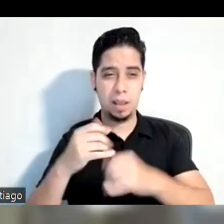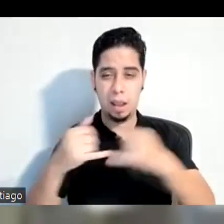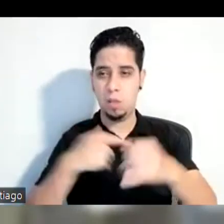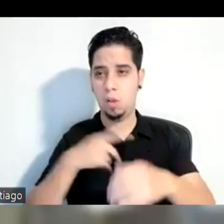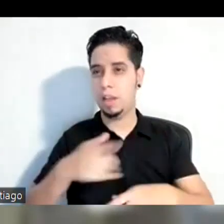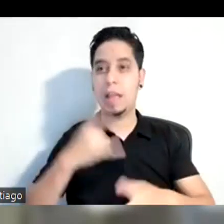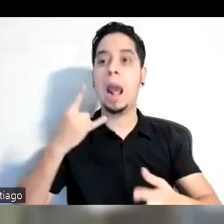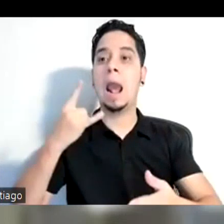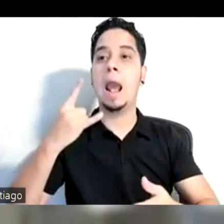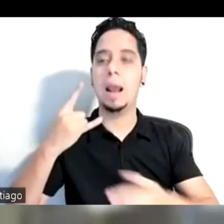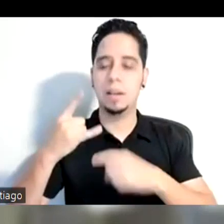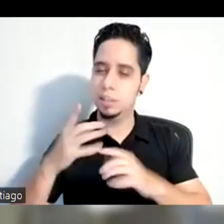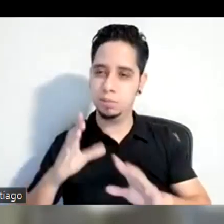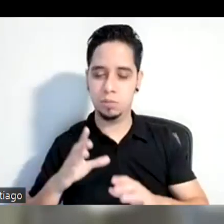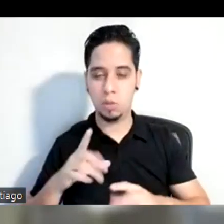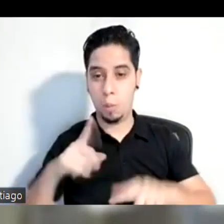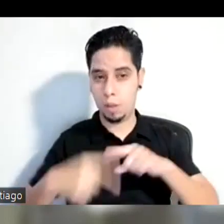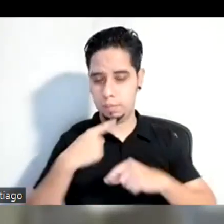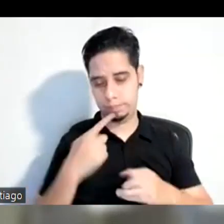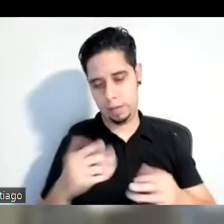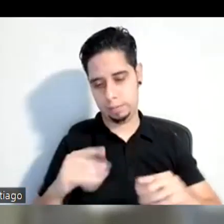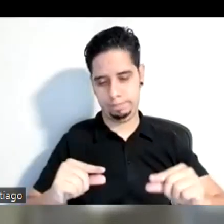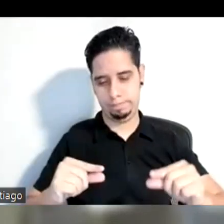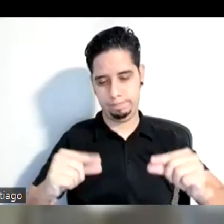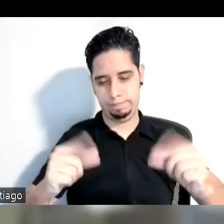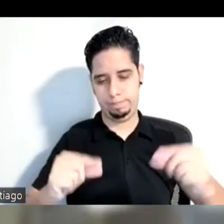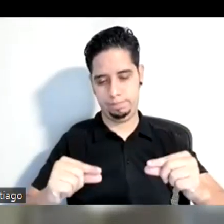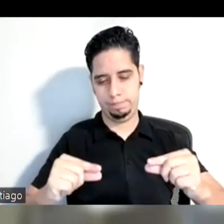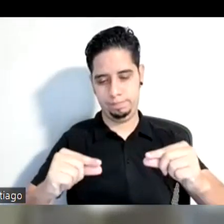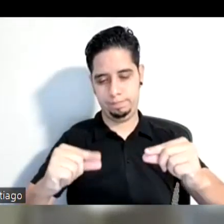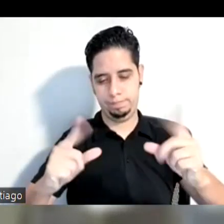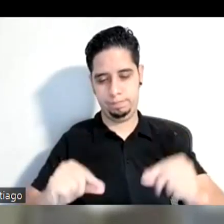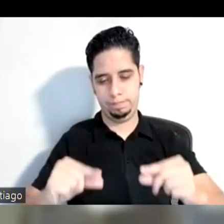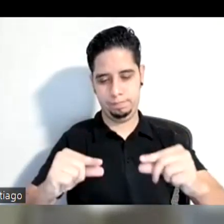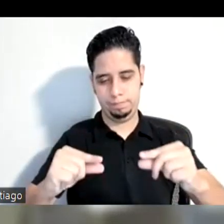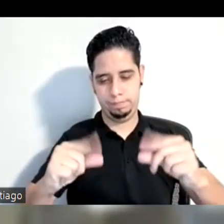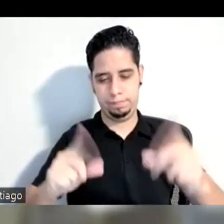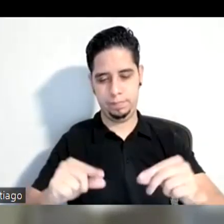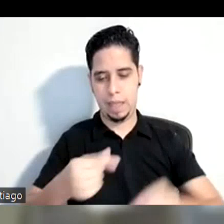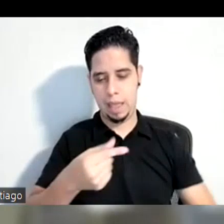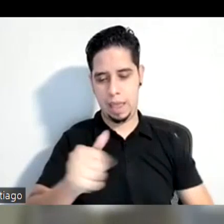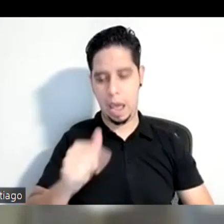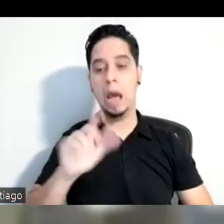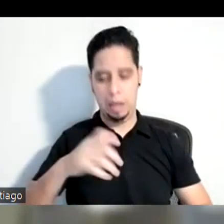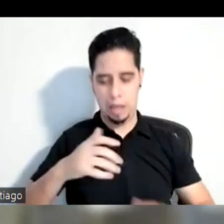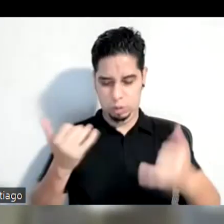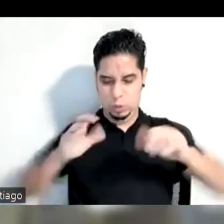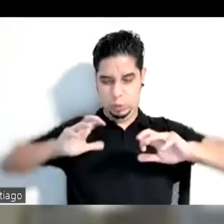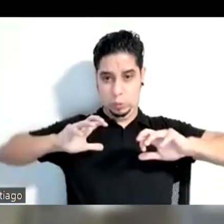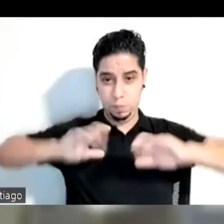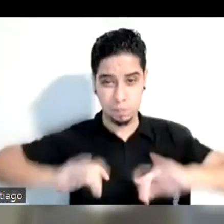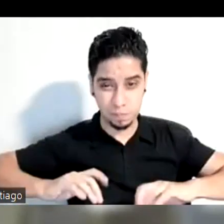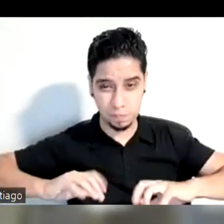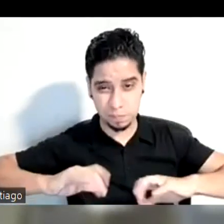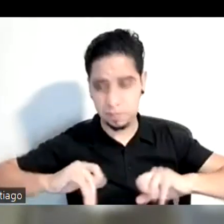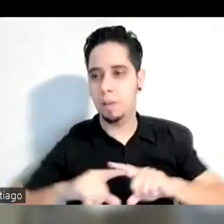llegar, ¿verdad? Pero no se lo podías decir hasta que tú terminas y le tienes coaje. Y entonces tú dices, mire, lo que fuera. Pero tenés que tomar